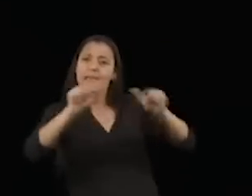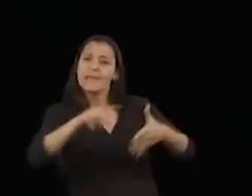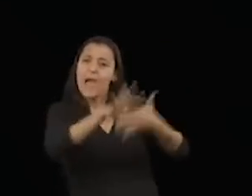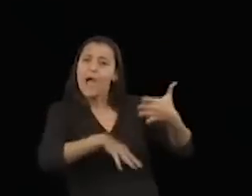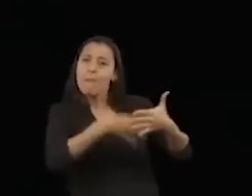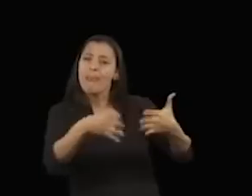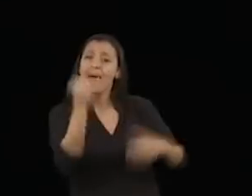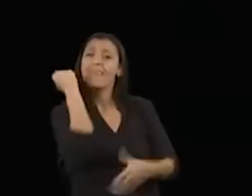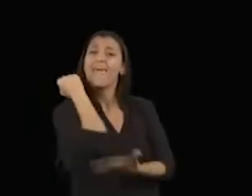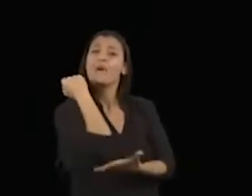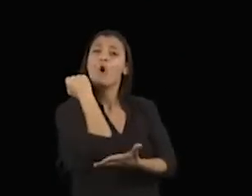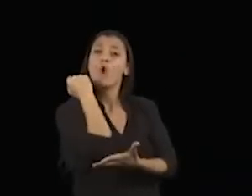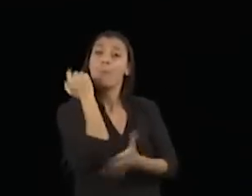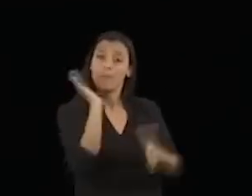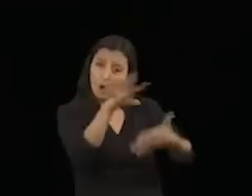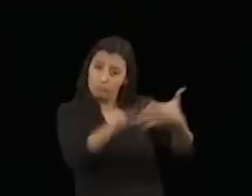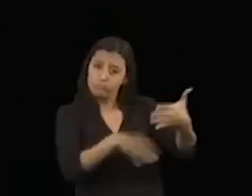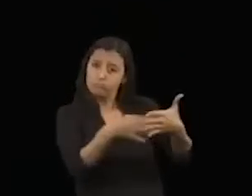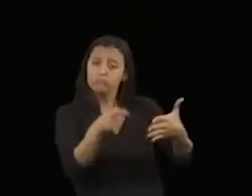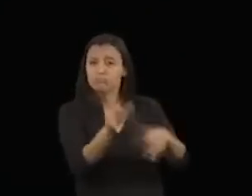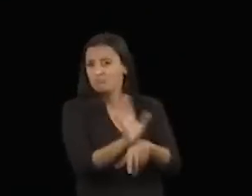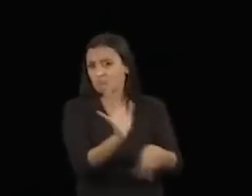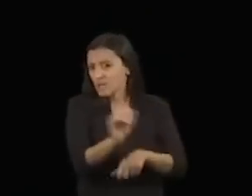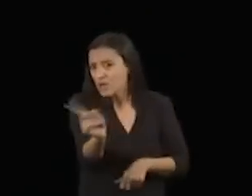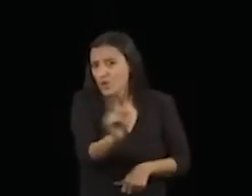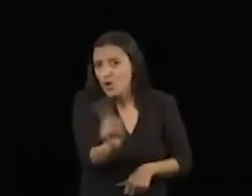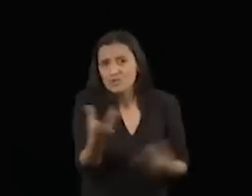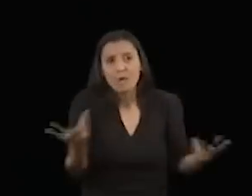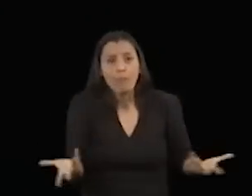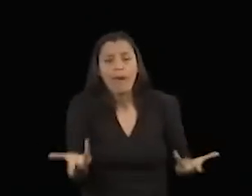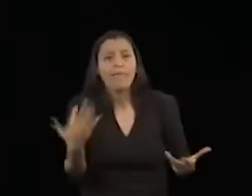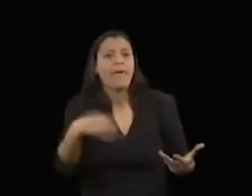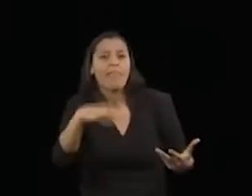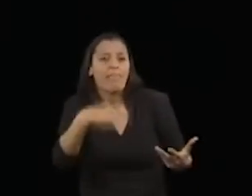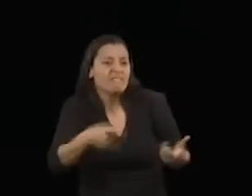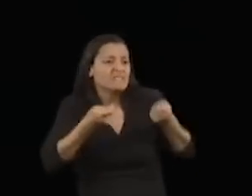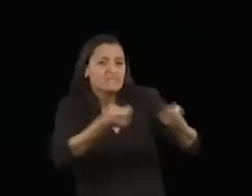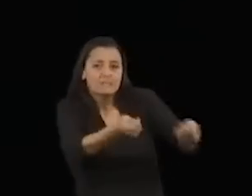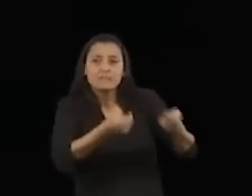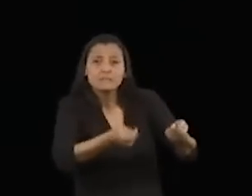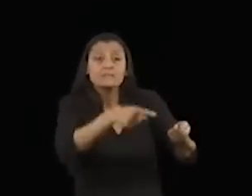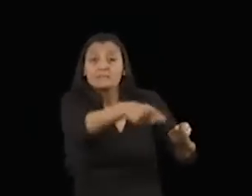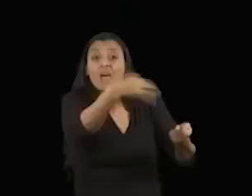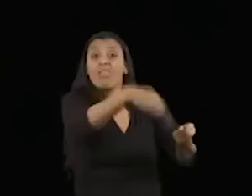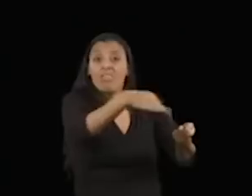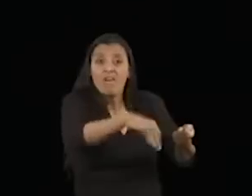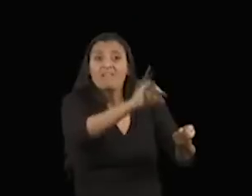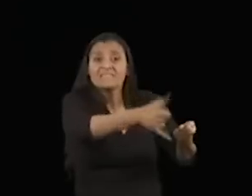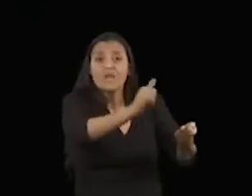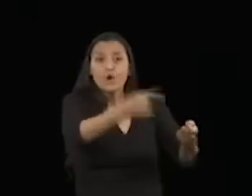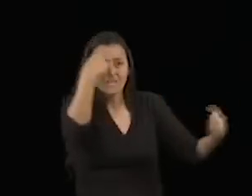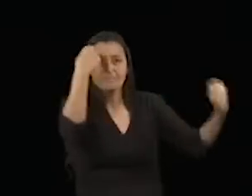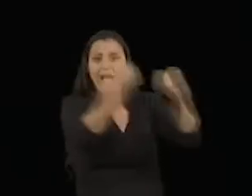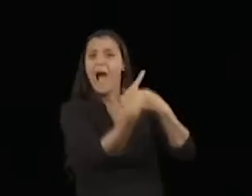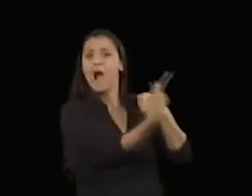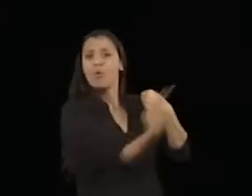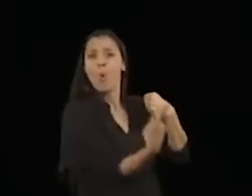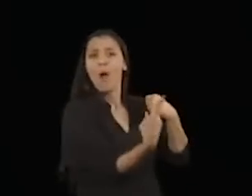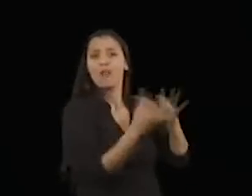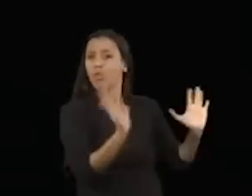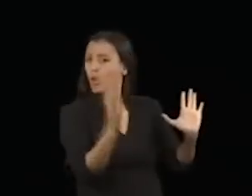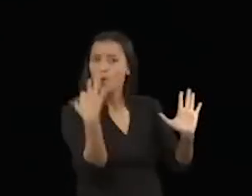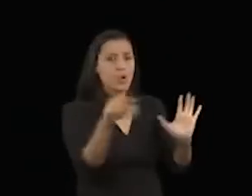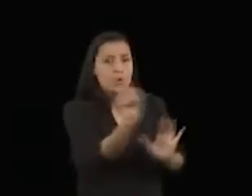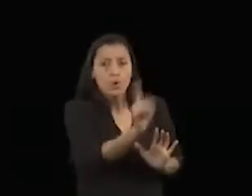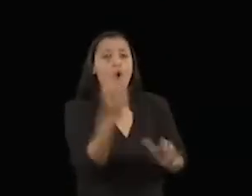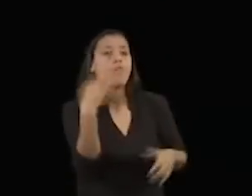digamos, o sea, no puede tratar de exigir que el que lo va a hacer sea y piense como usted, tiene que ponerse en los zapatos del que